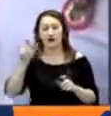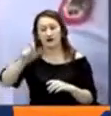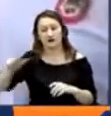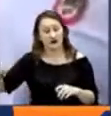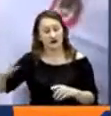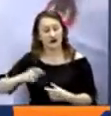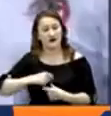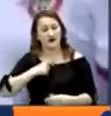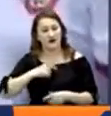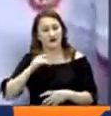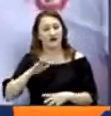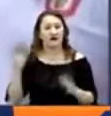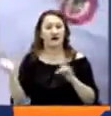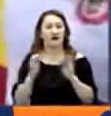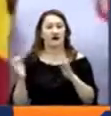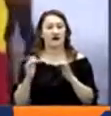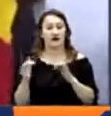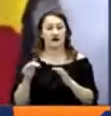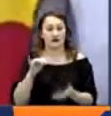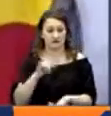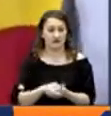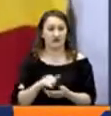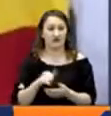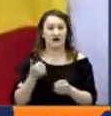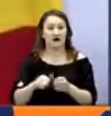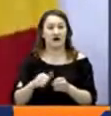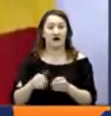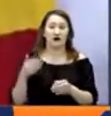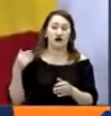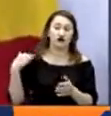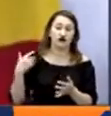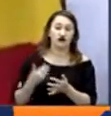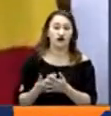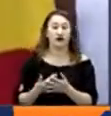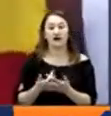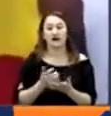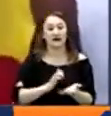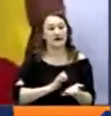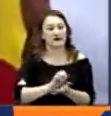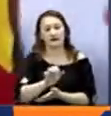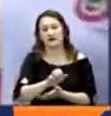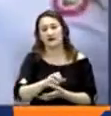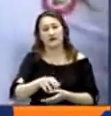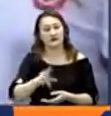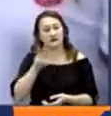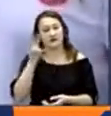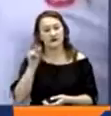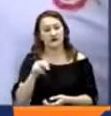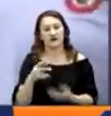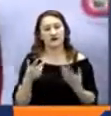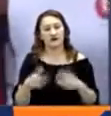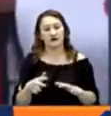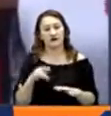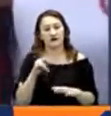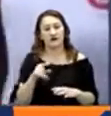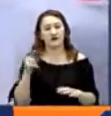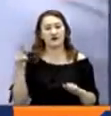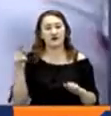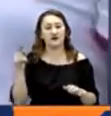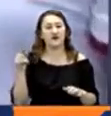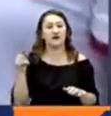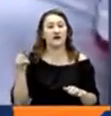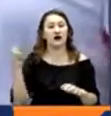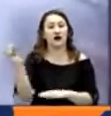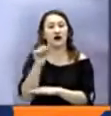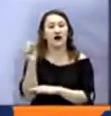civil en esta guerra que se viene viviendo en la zona en los últimos días, y rechazando contundentemente este atentado terrorista con un carro